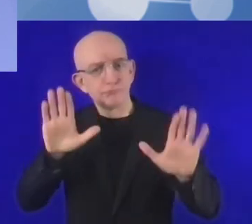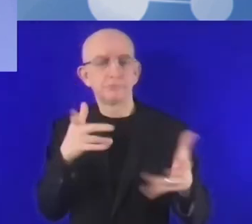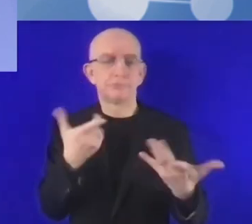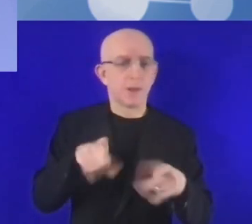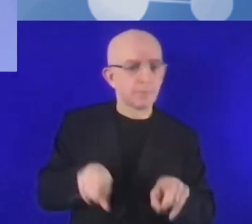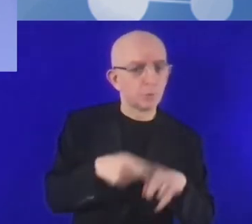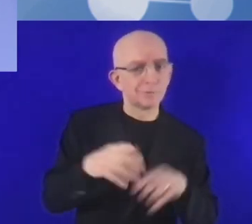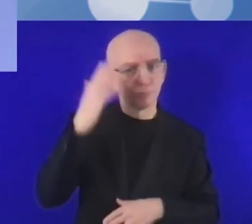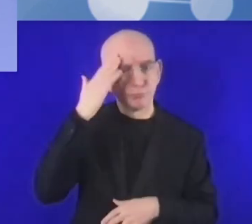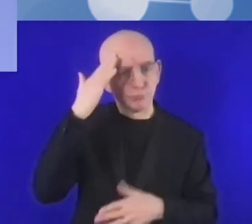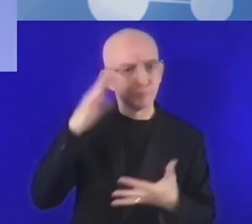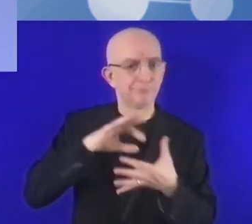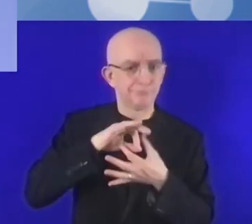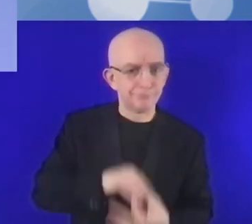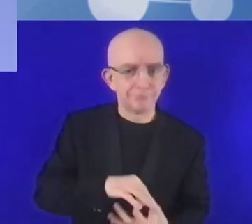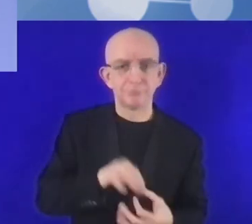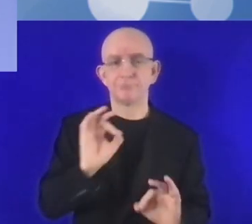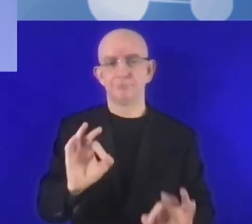Debemos